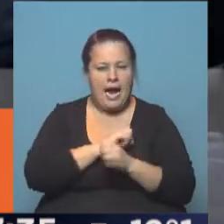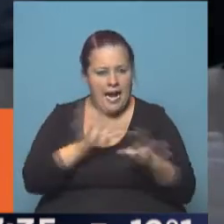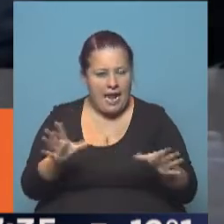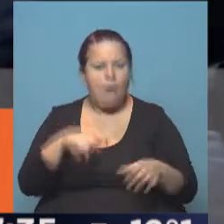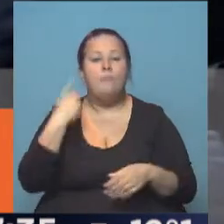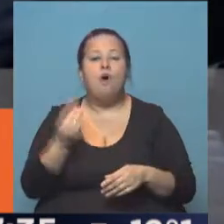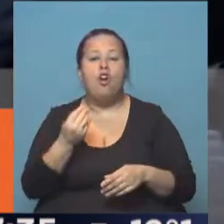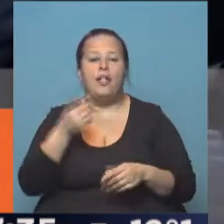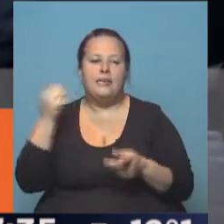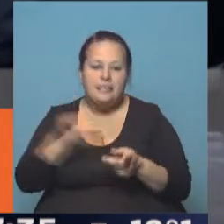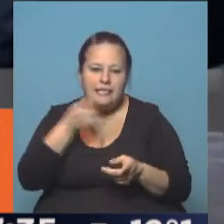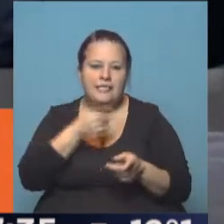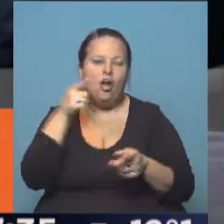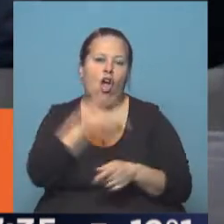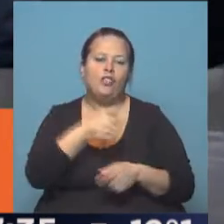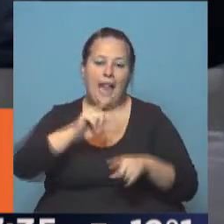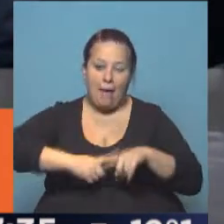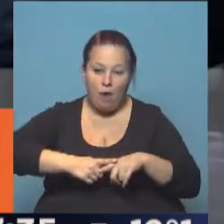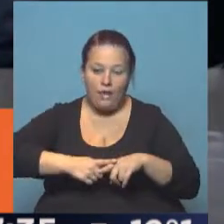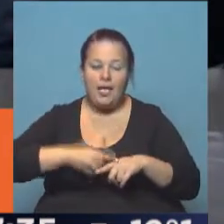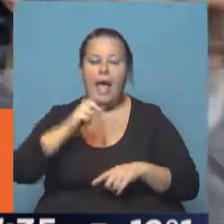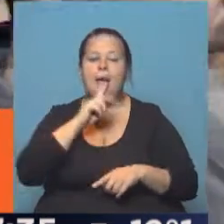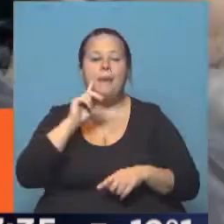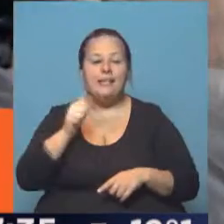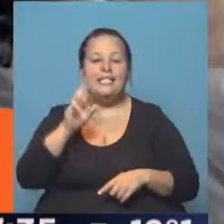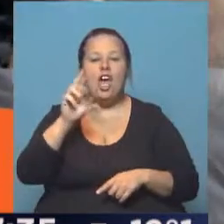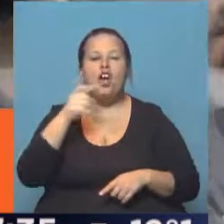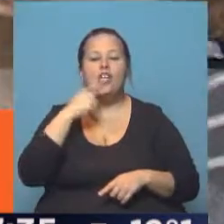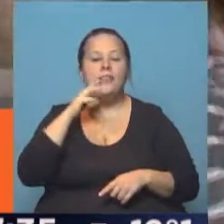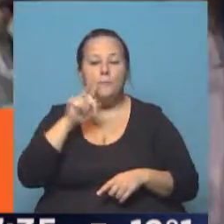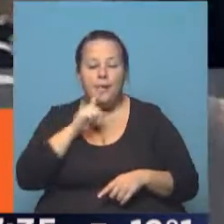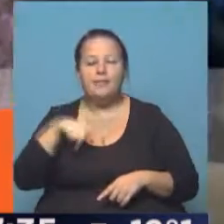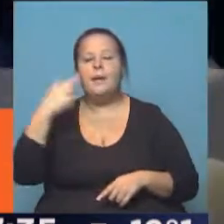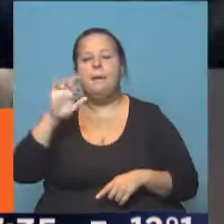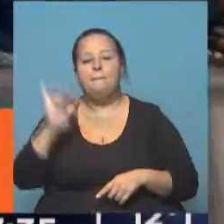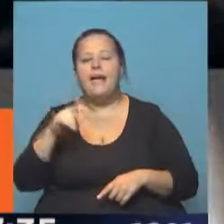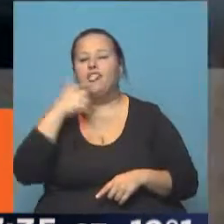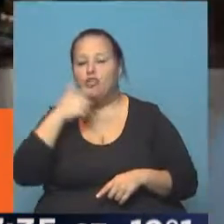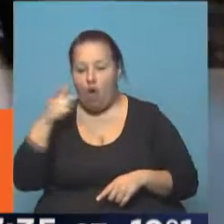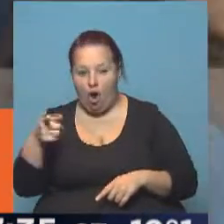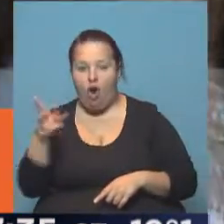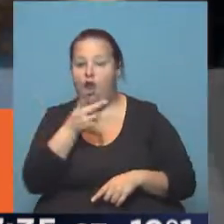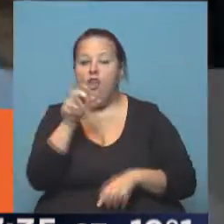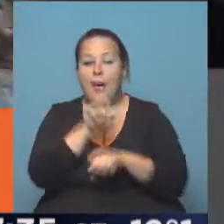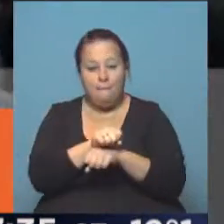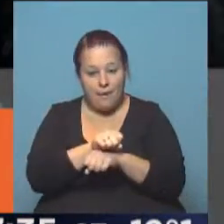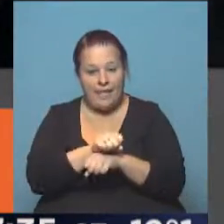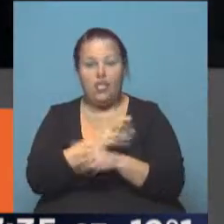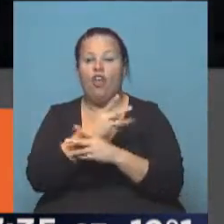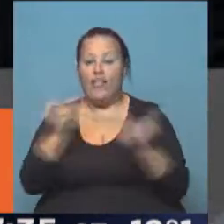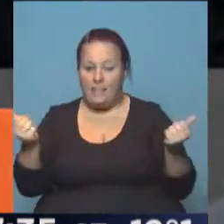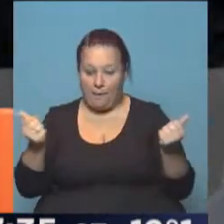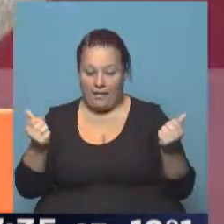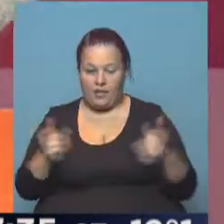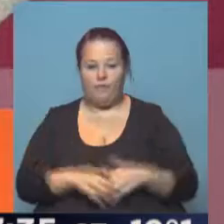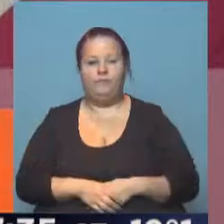por la condición de perseguidos políticos de Patricia Roisenblit y José Pérez Rojo, detenidos